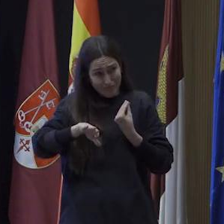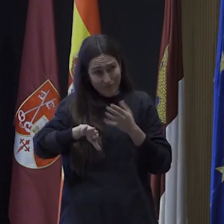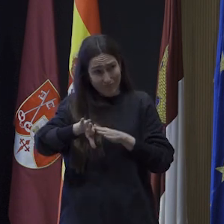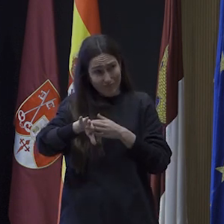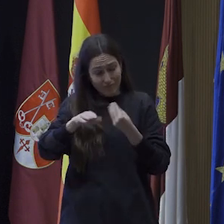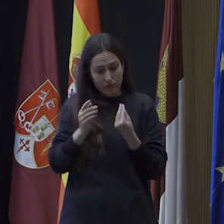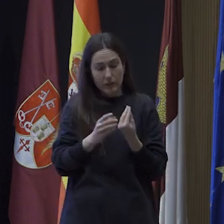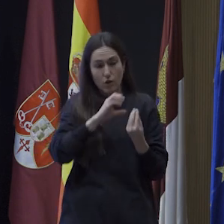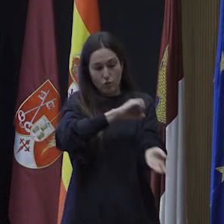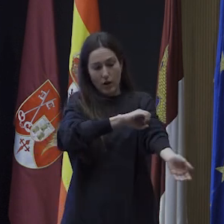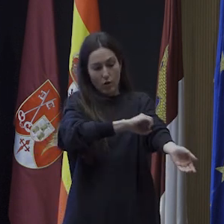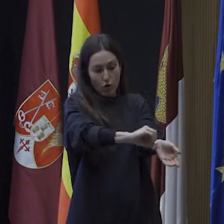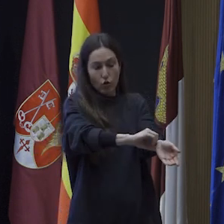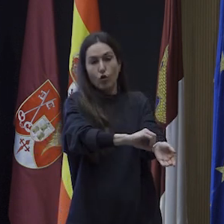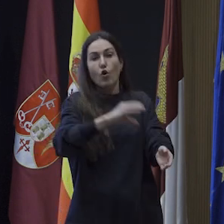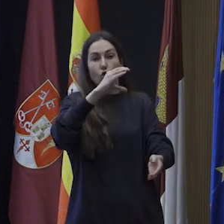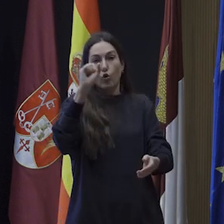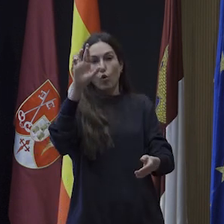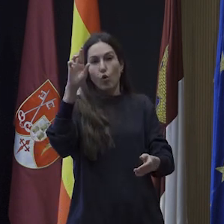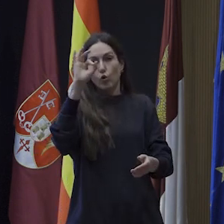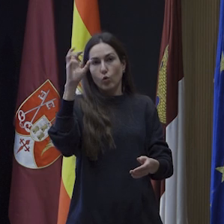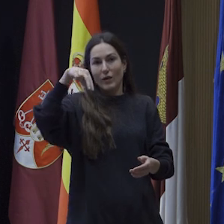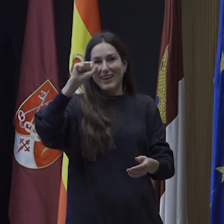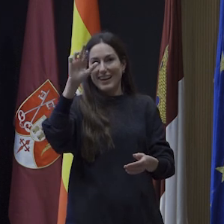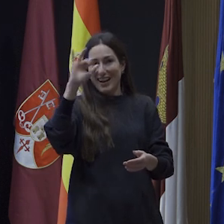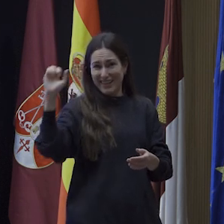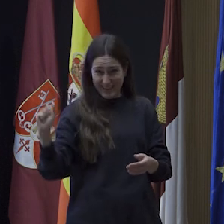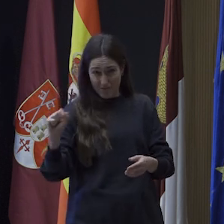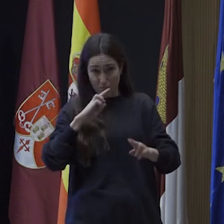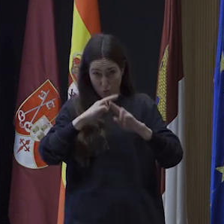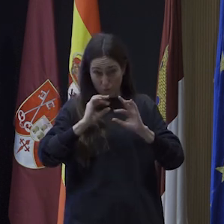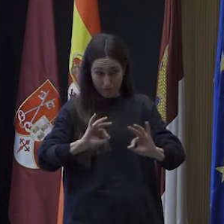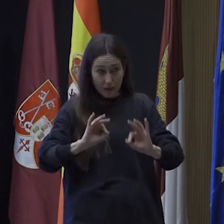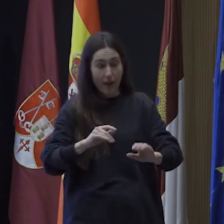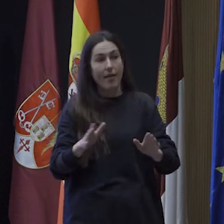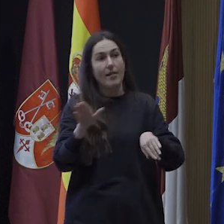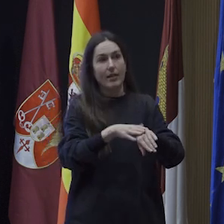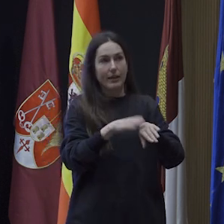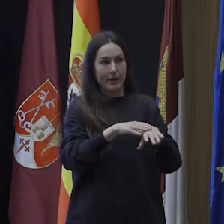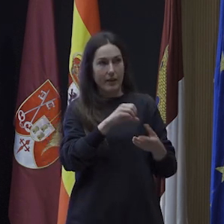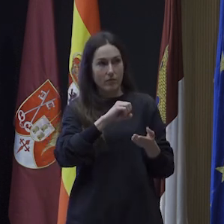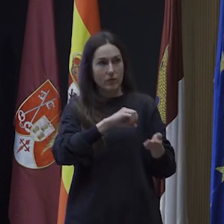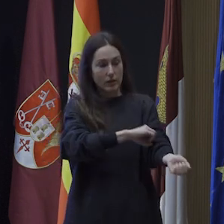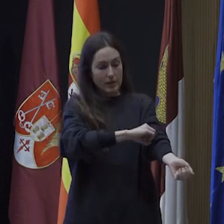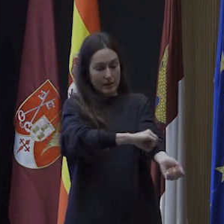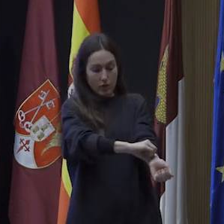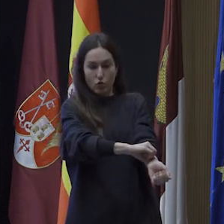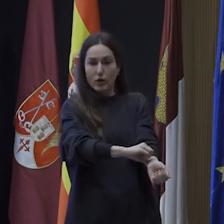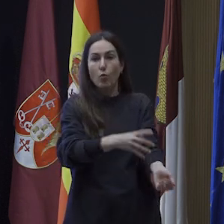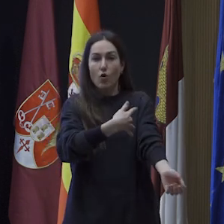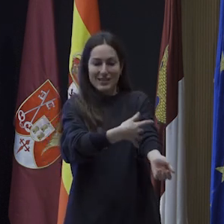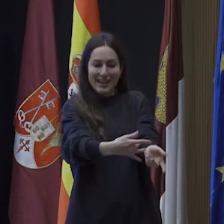coronaria izquierda para la parte más anterior lateral y la parte más posterior habitualmente. Y esas son las arterias que llevan la sangre al músculo